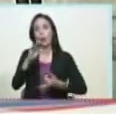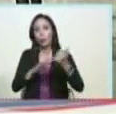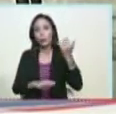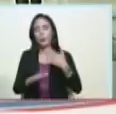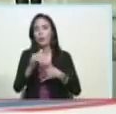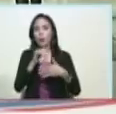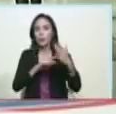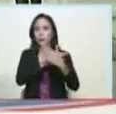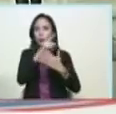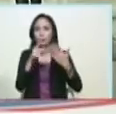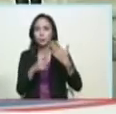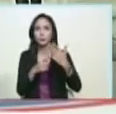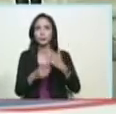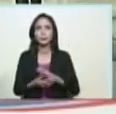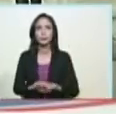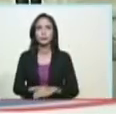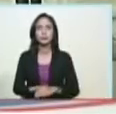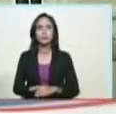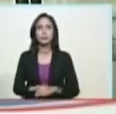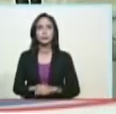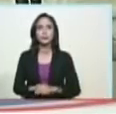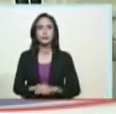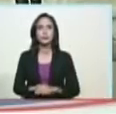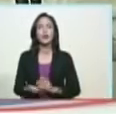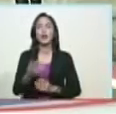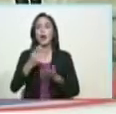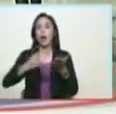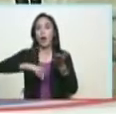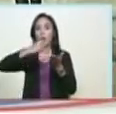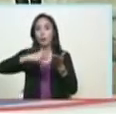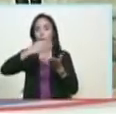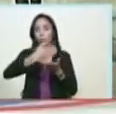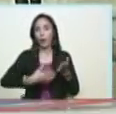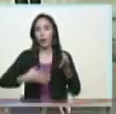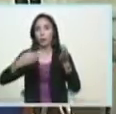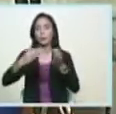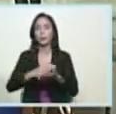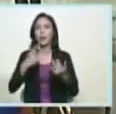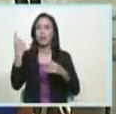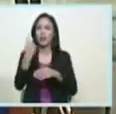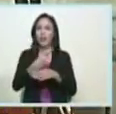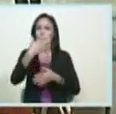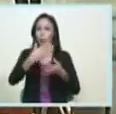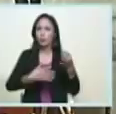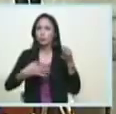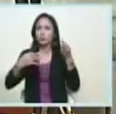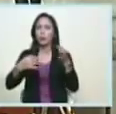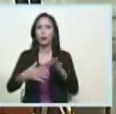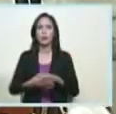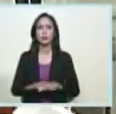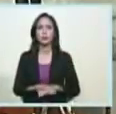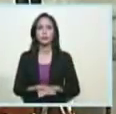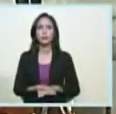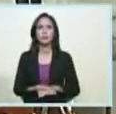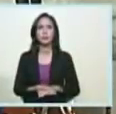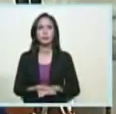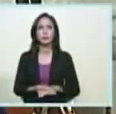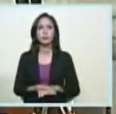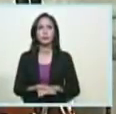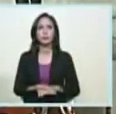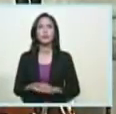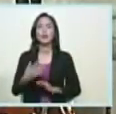último voy a proceder a firmar el decreto para